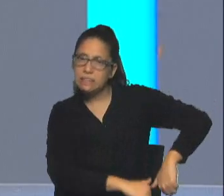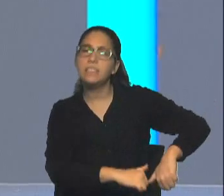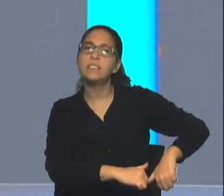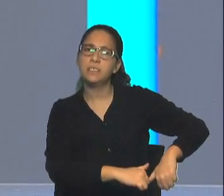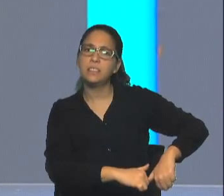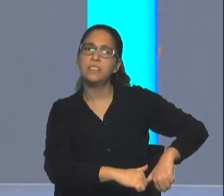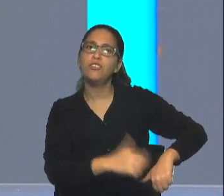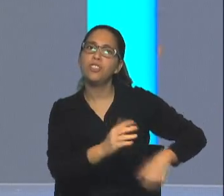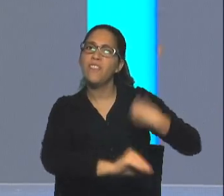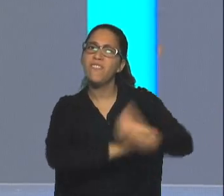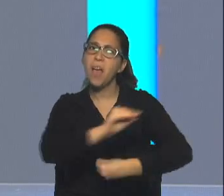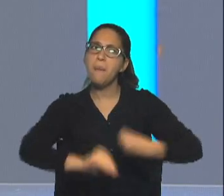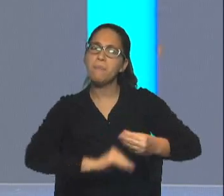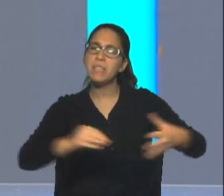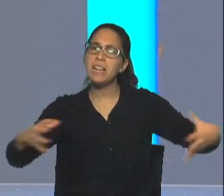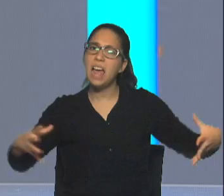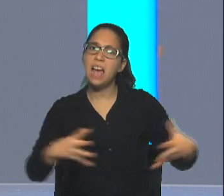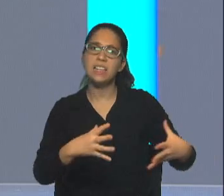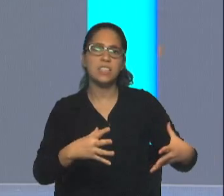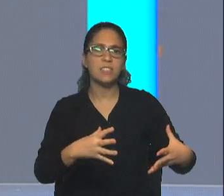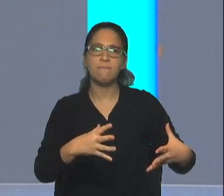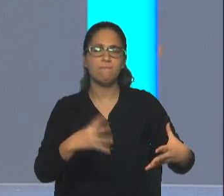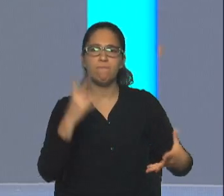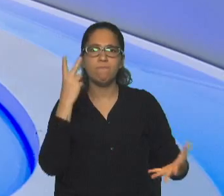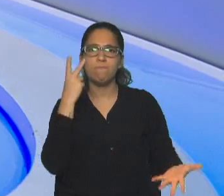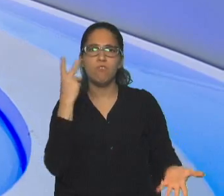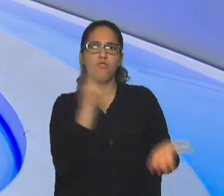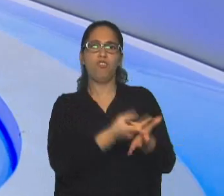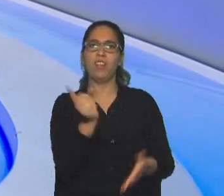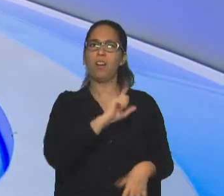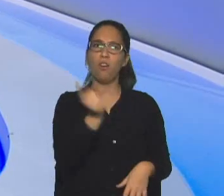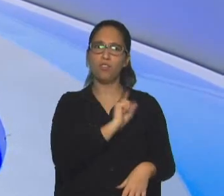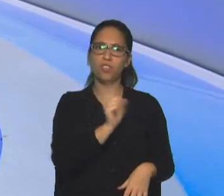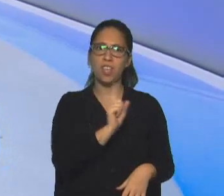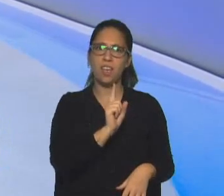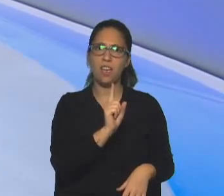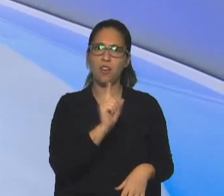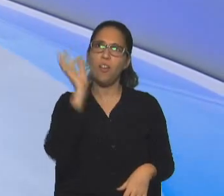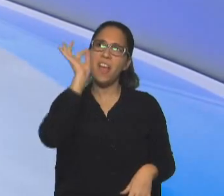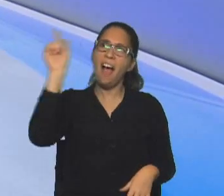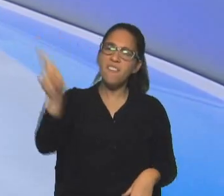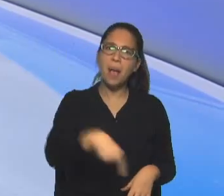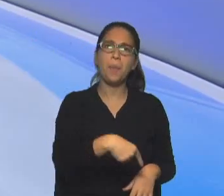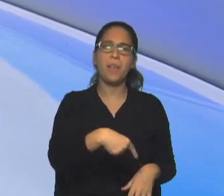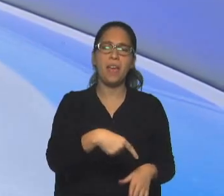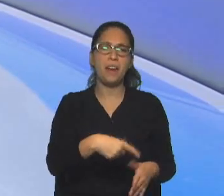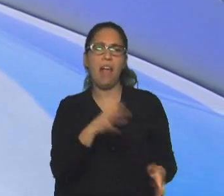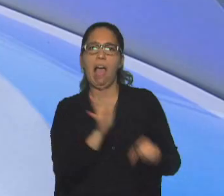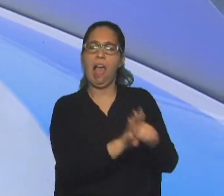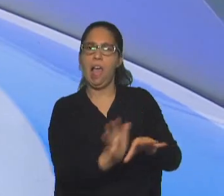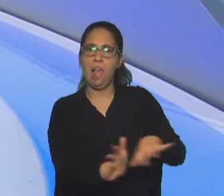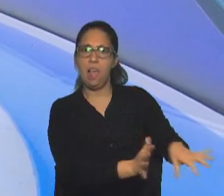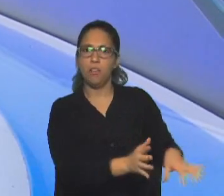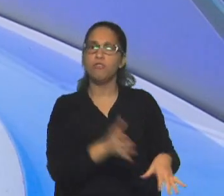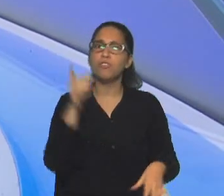muchas familias fueron no reivindicando esa matriz afro y llegamos hasta hoy quizás